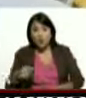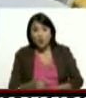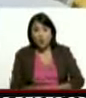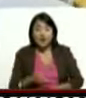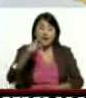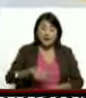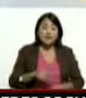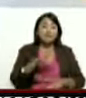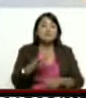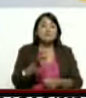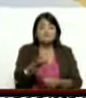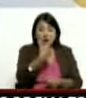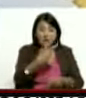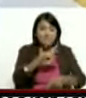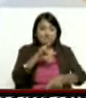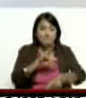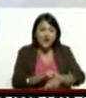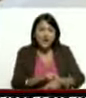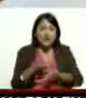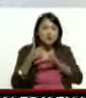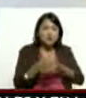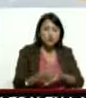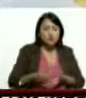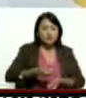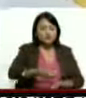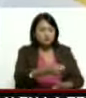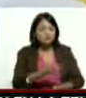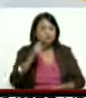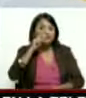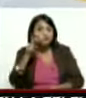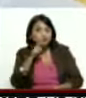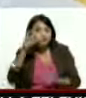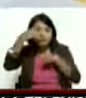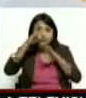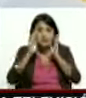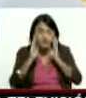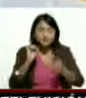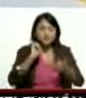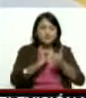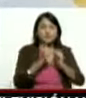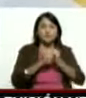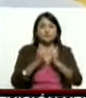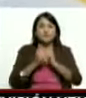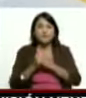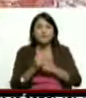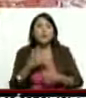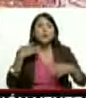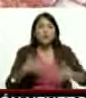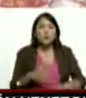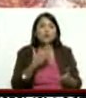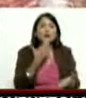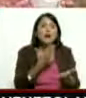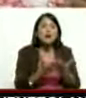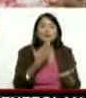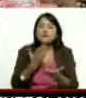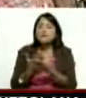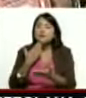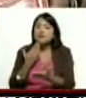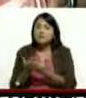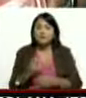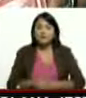medicina, hay médicos, ayudas técnicas, parto humanizado, deporte. De verdad, estamos muy agradecidos con él. Todo un esfuerzo